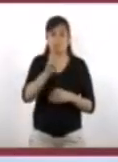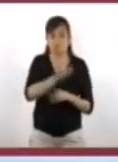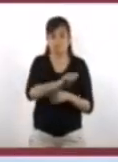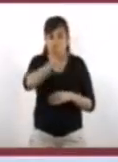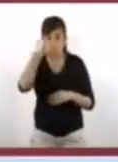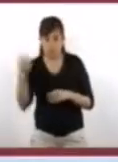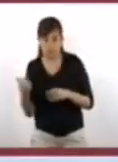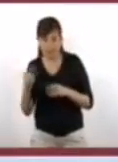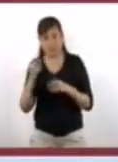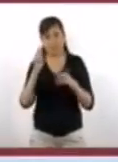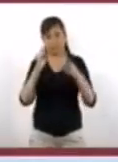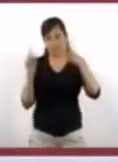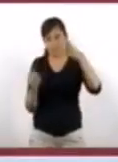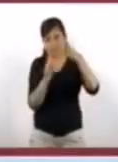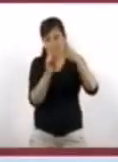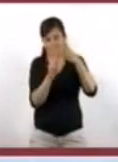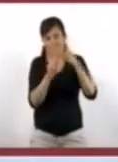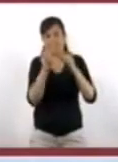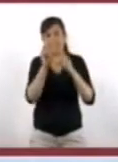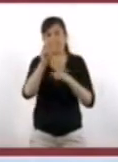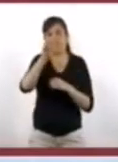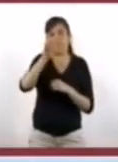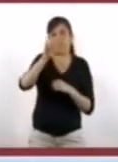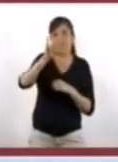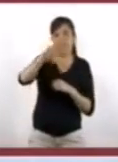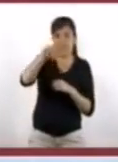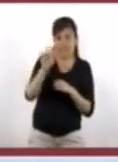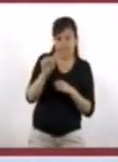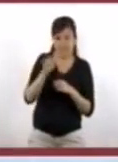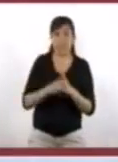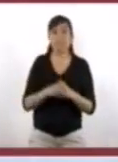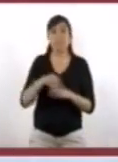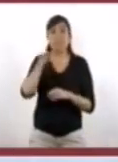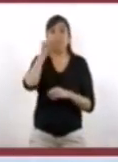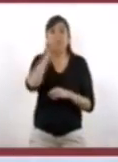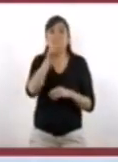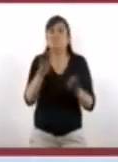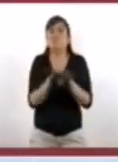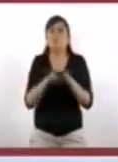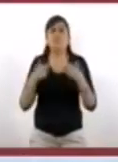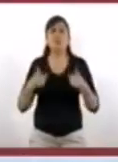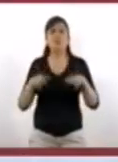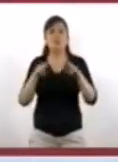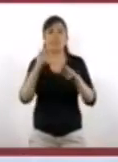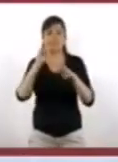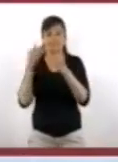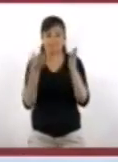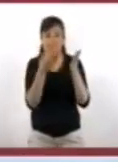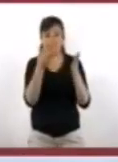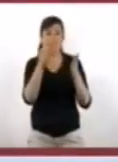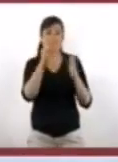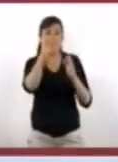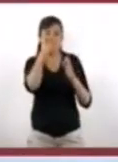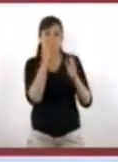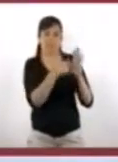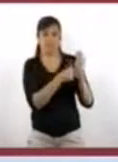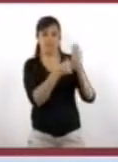Otra medida de tendencia central es la mediana, que se representa con el siguiente